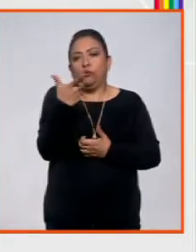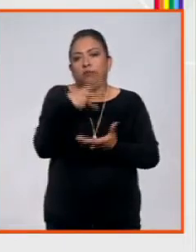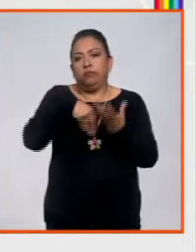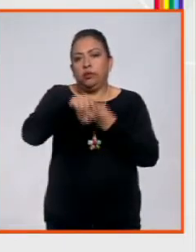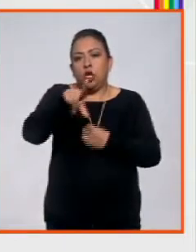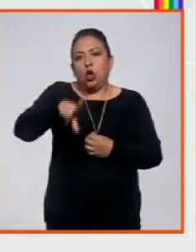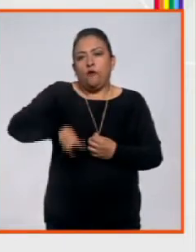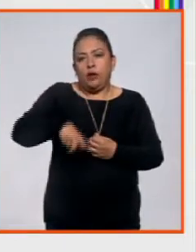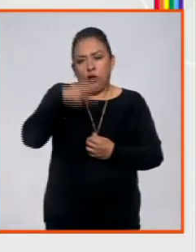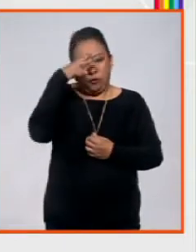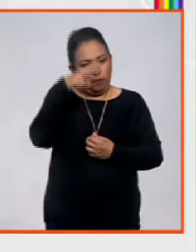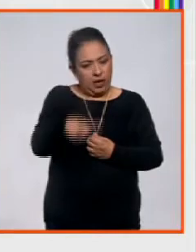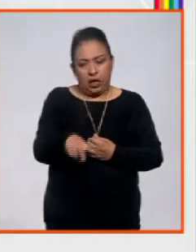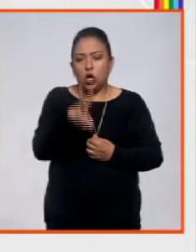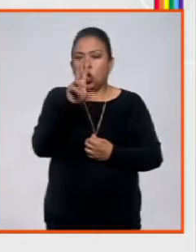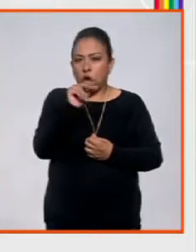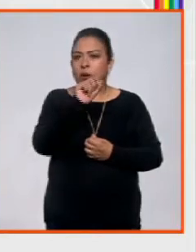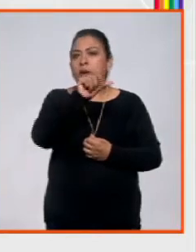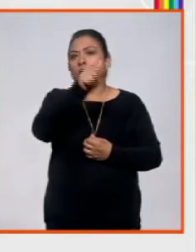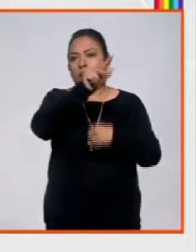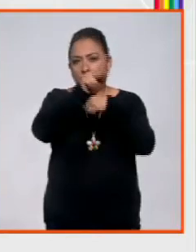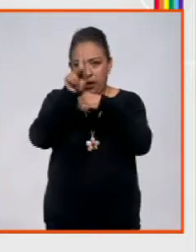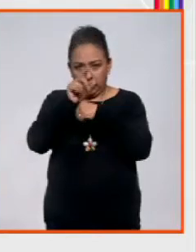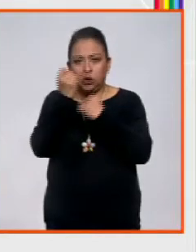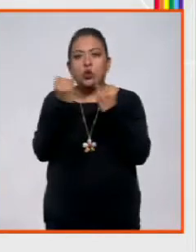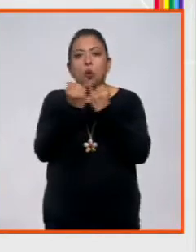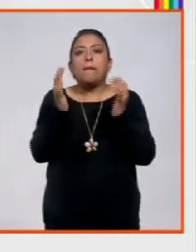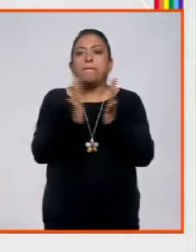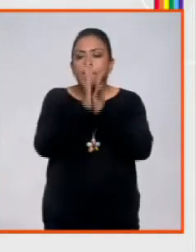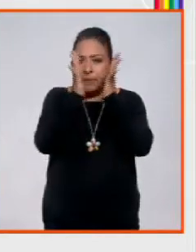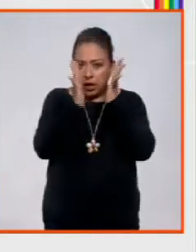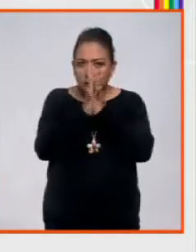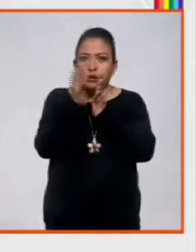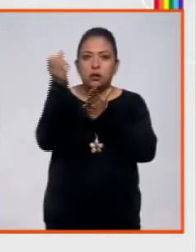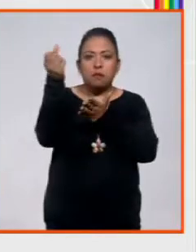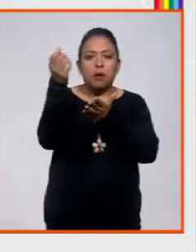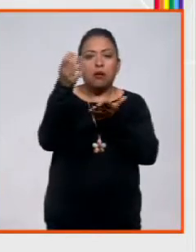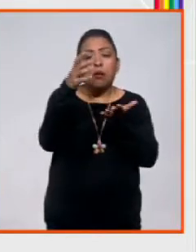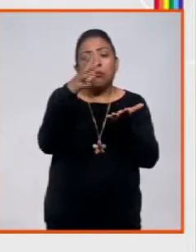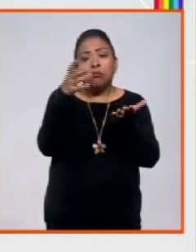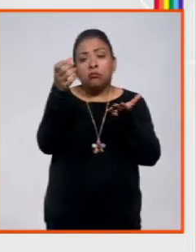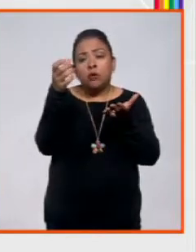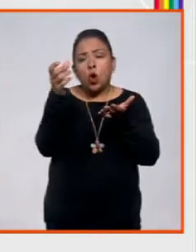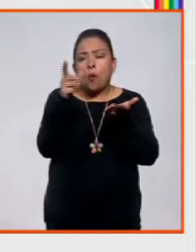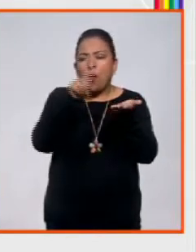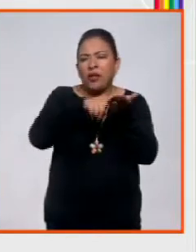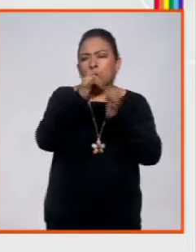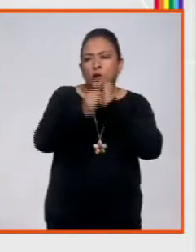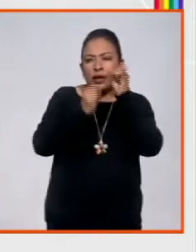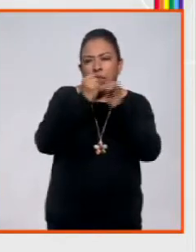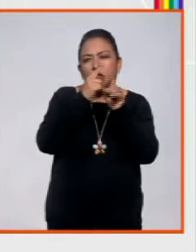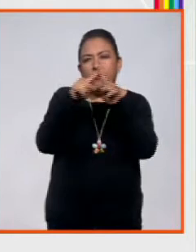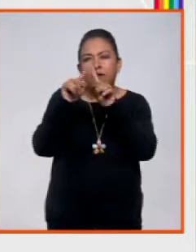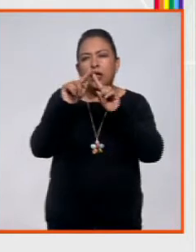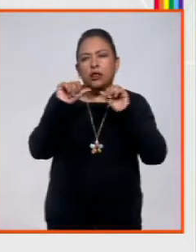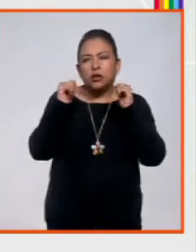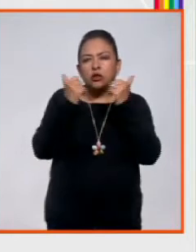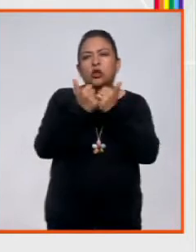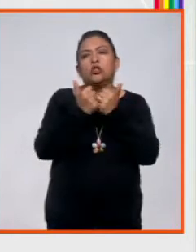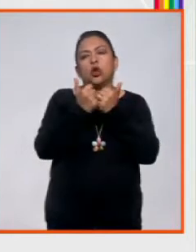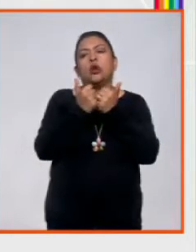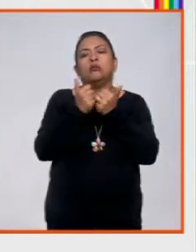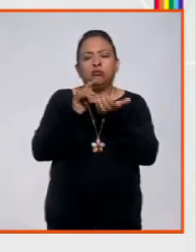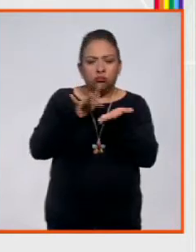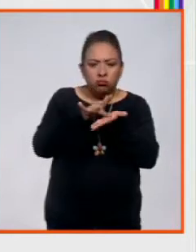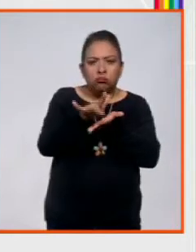del estado mexicano lo que también hay que decirlo hay estas partidas y también hay organizaciones internacionales que coadyuvan en este mandato humanitario